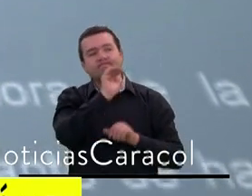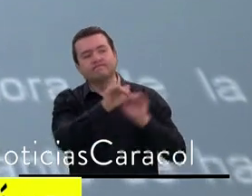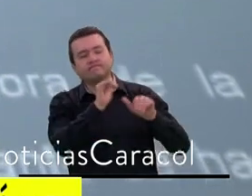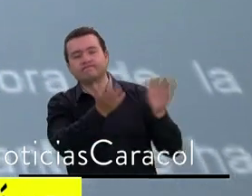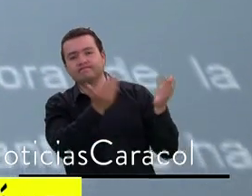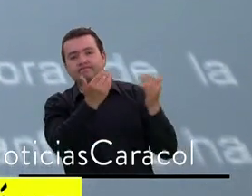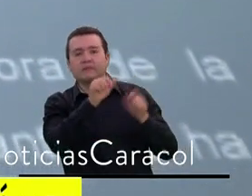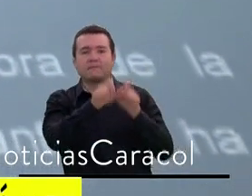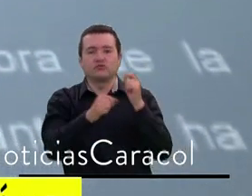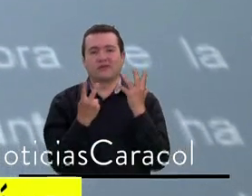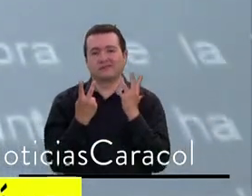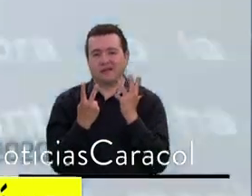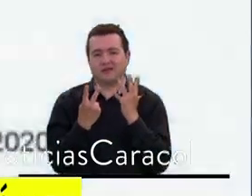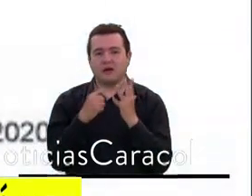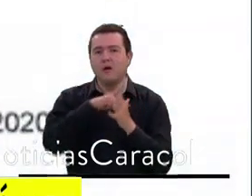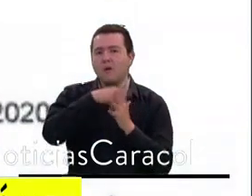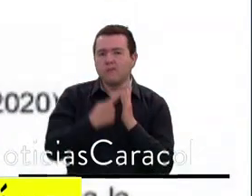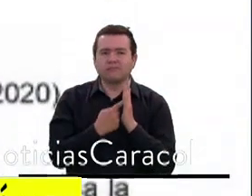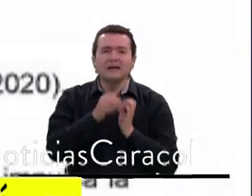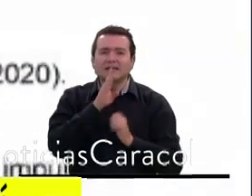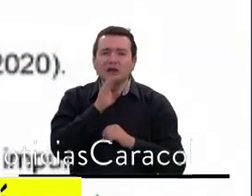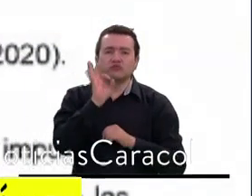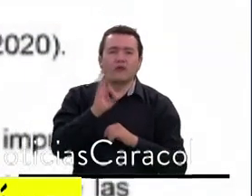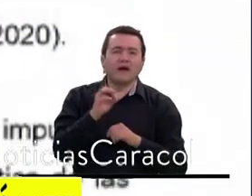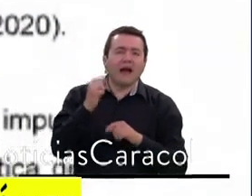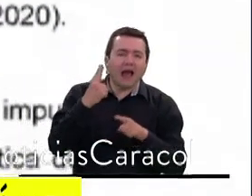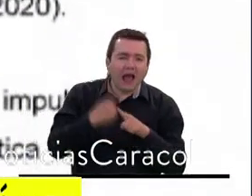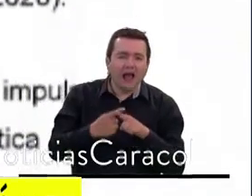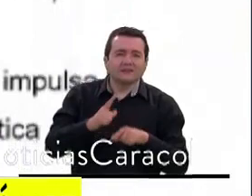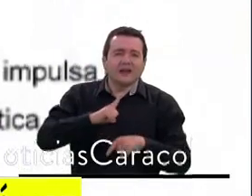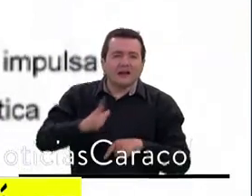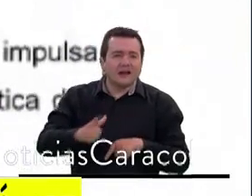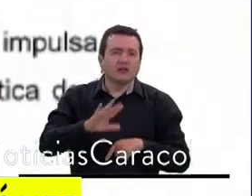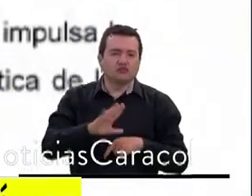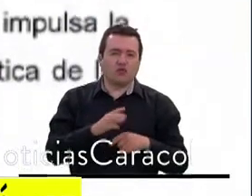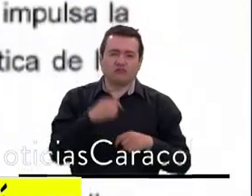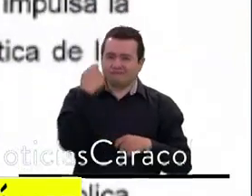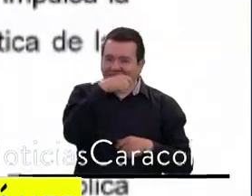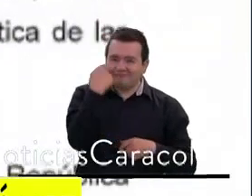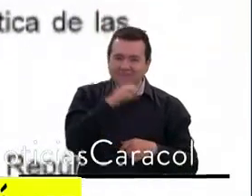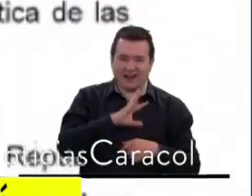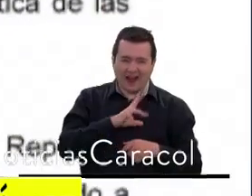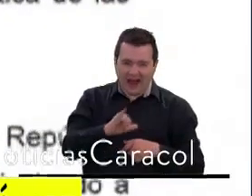entre los que se encuentran los antiguos líderes del cartel de Cali, Miguel Ángel